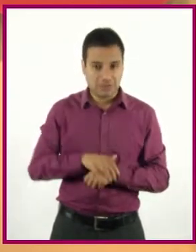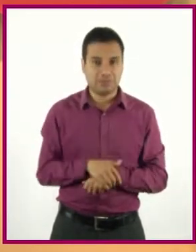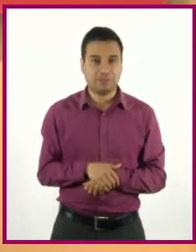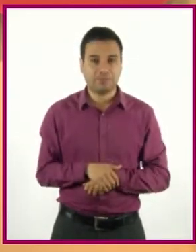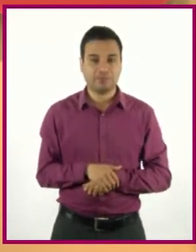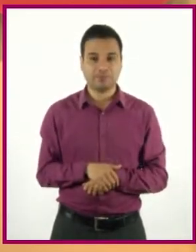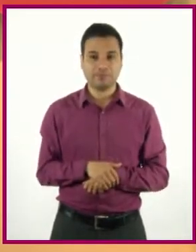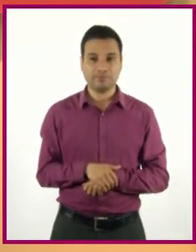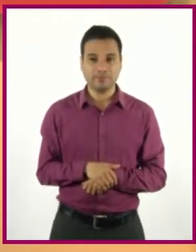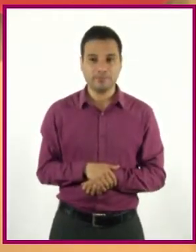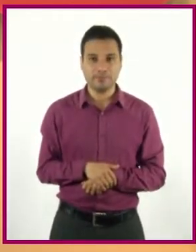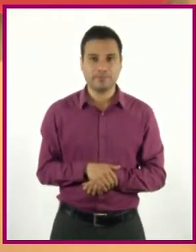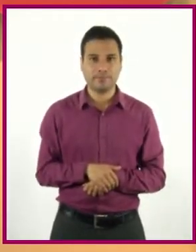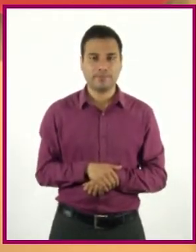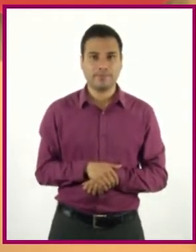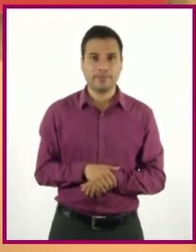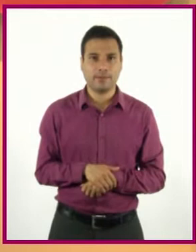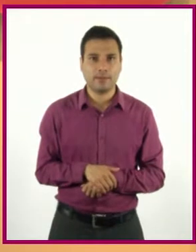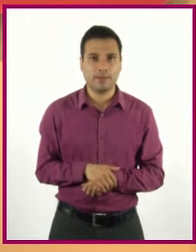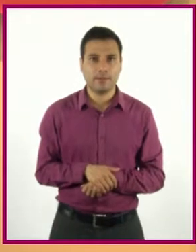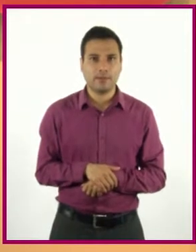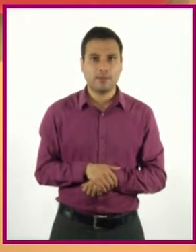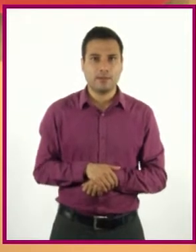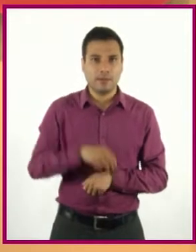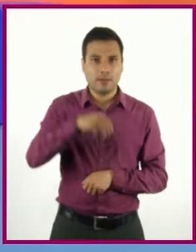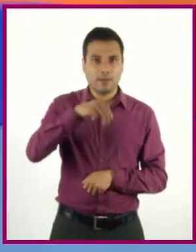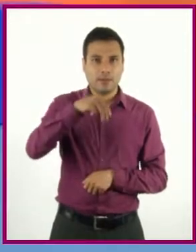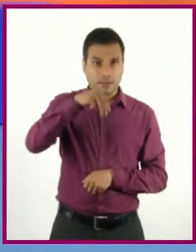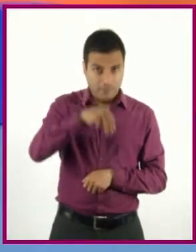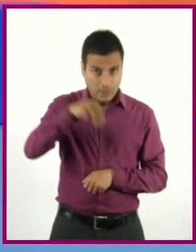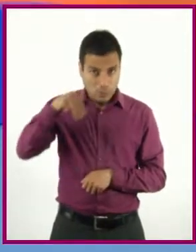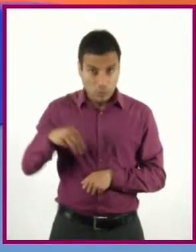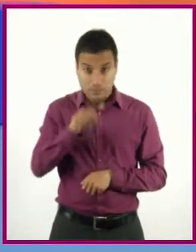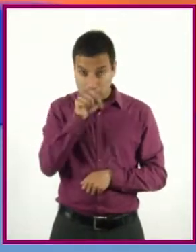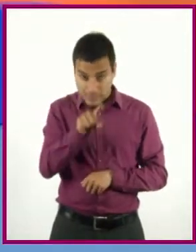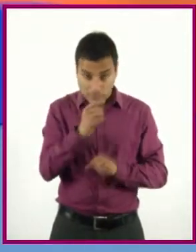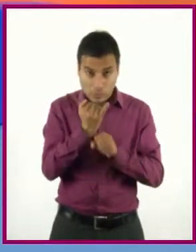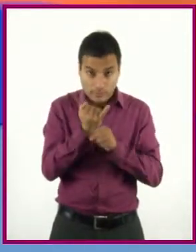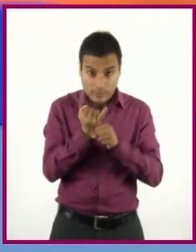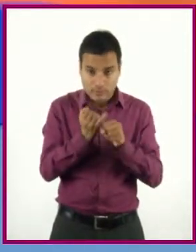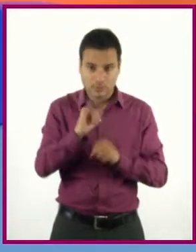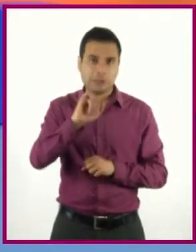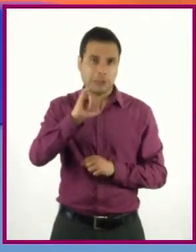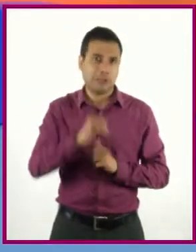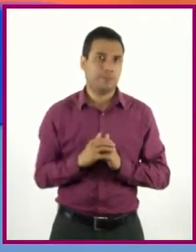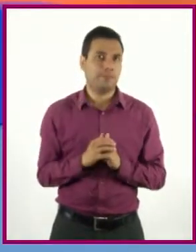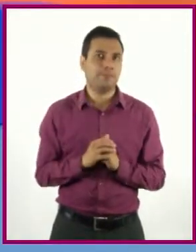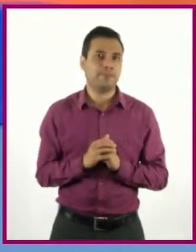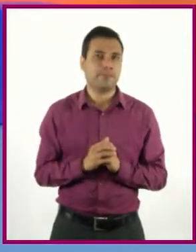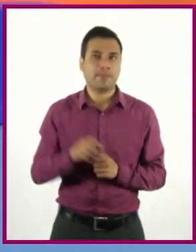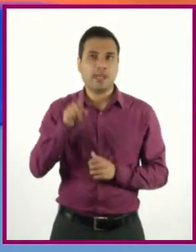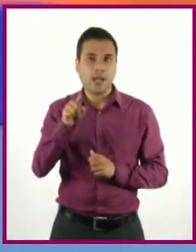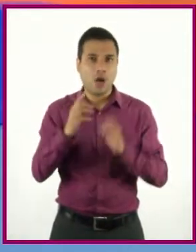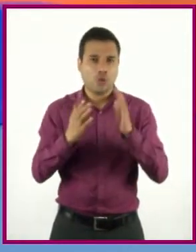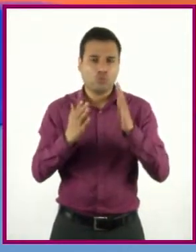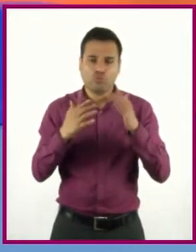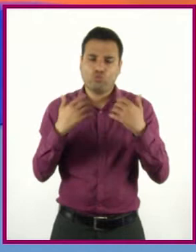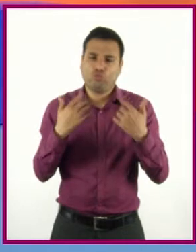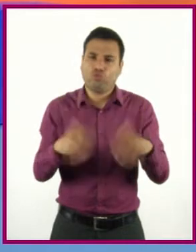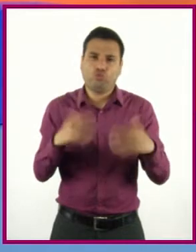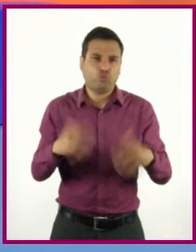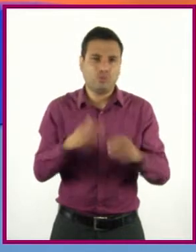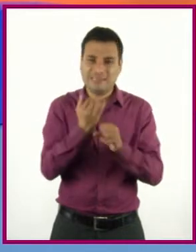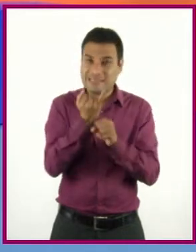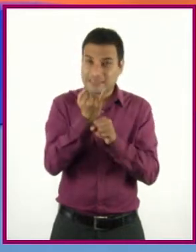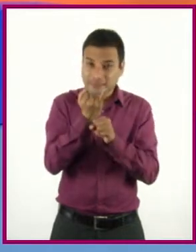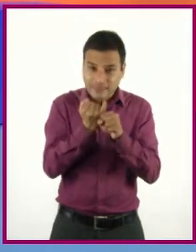realizó sus investigaciones el doctor Moshinsky? Efectivamente. Él llevó a cabo grandes aportaciones para